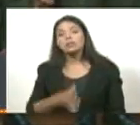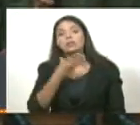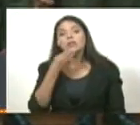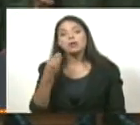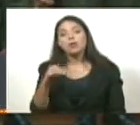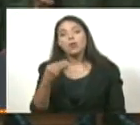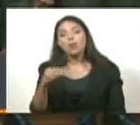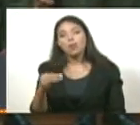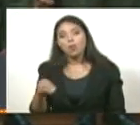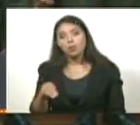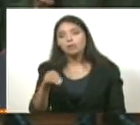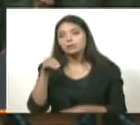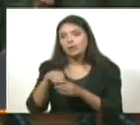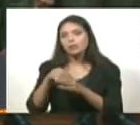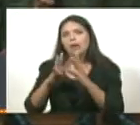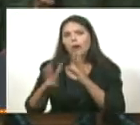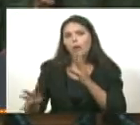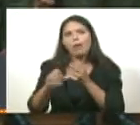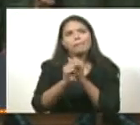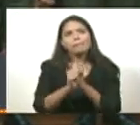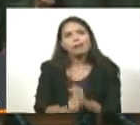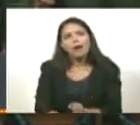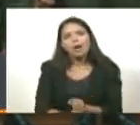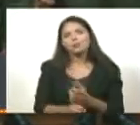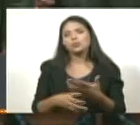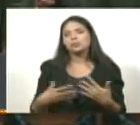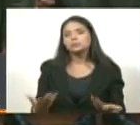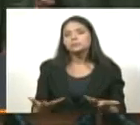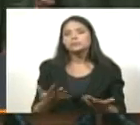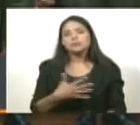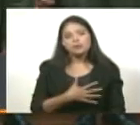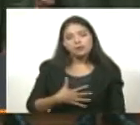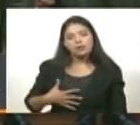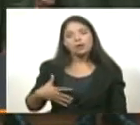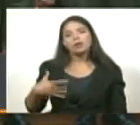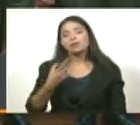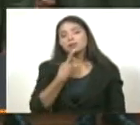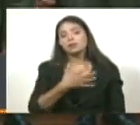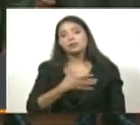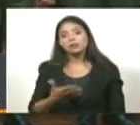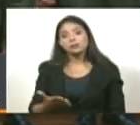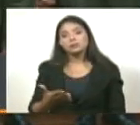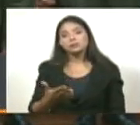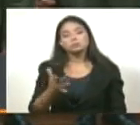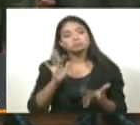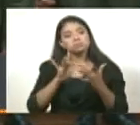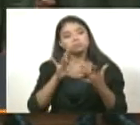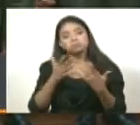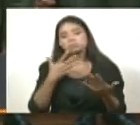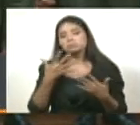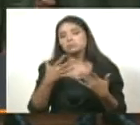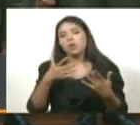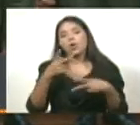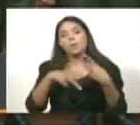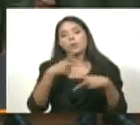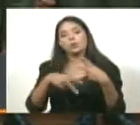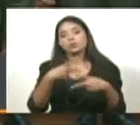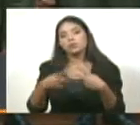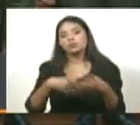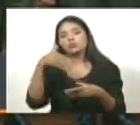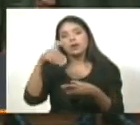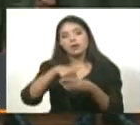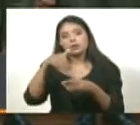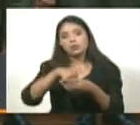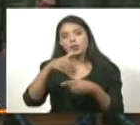jóvenes que estaban en las colas esperando su deseo, pues, de expresar allí, de familiarizarse con el proceso